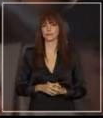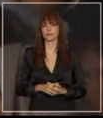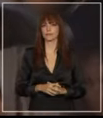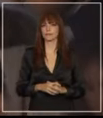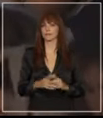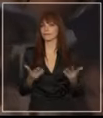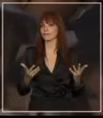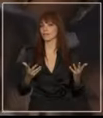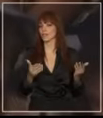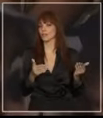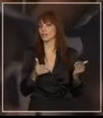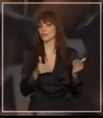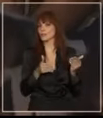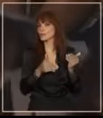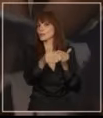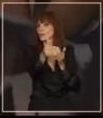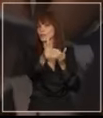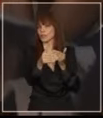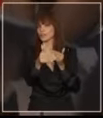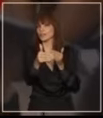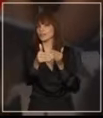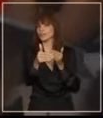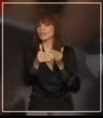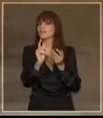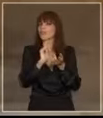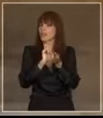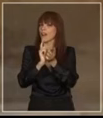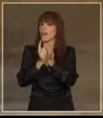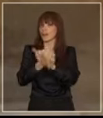El futuro nos depara grandes cambios.